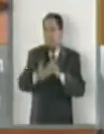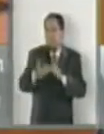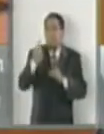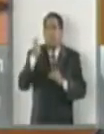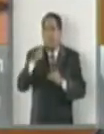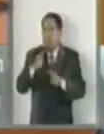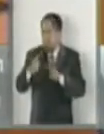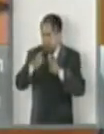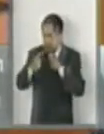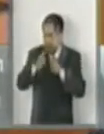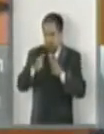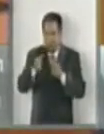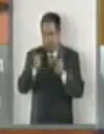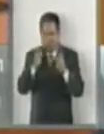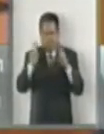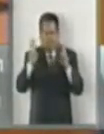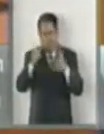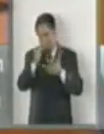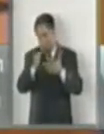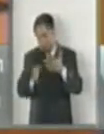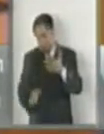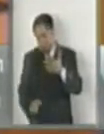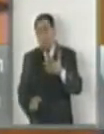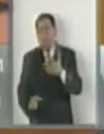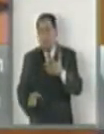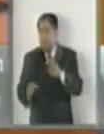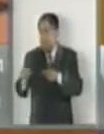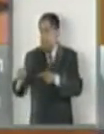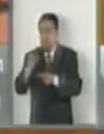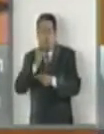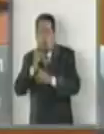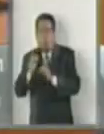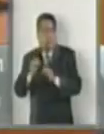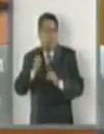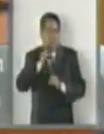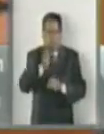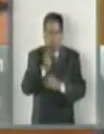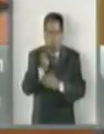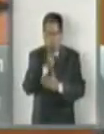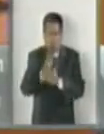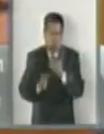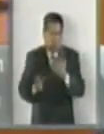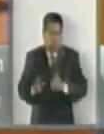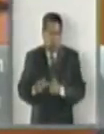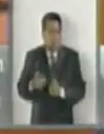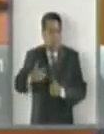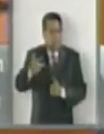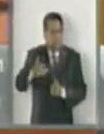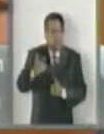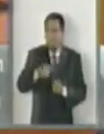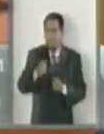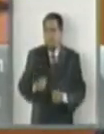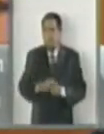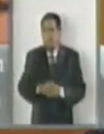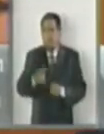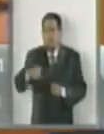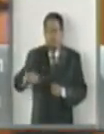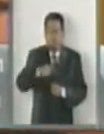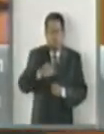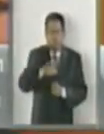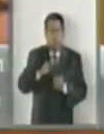discutir muchos de los temas pendientes en ambas cámaras. Es un asunto de convicción, es un asunto